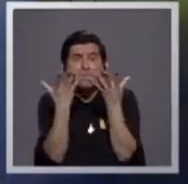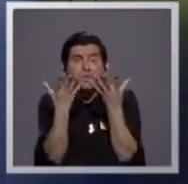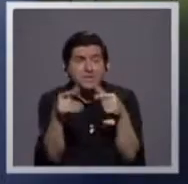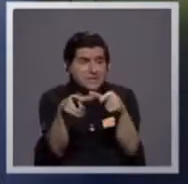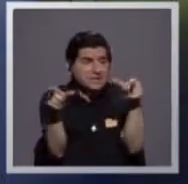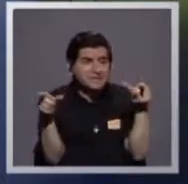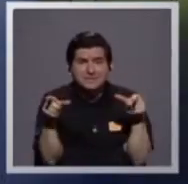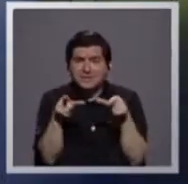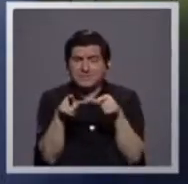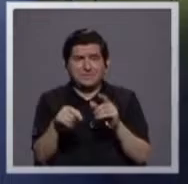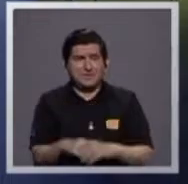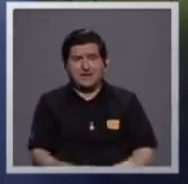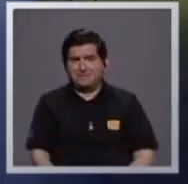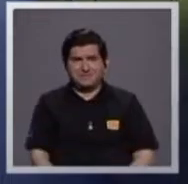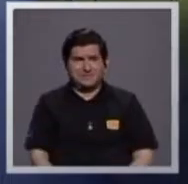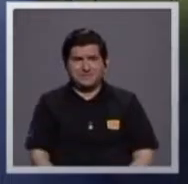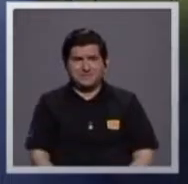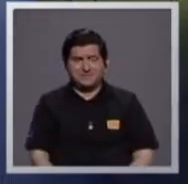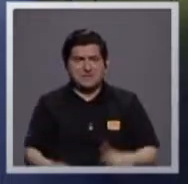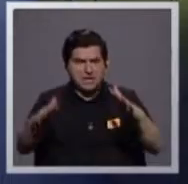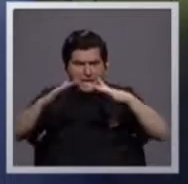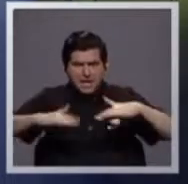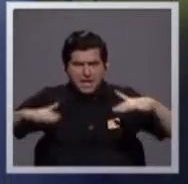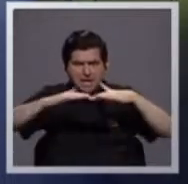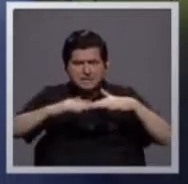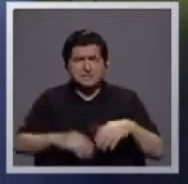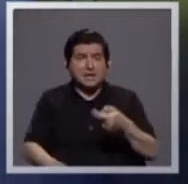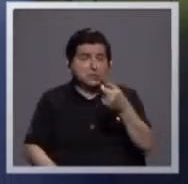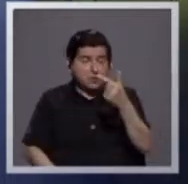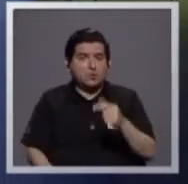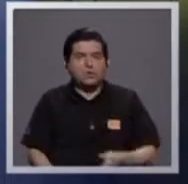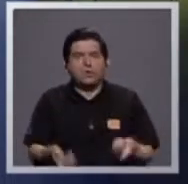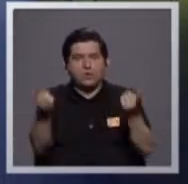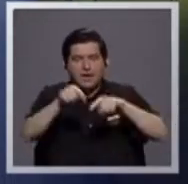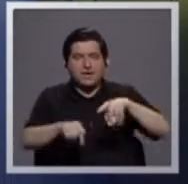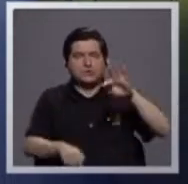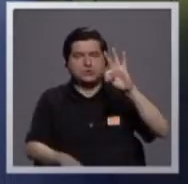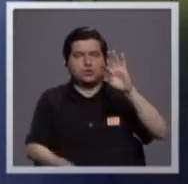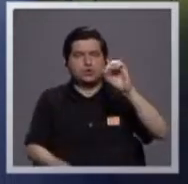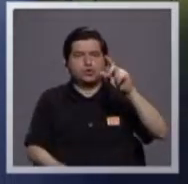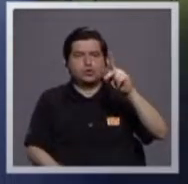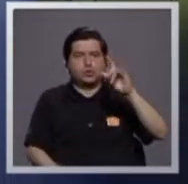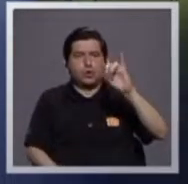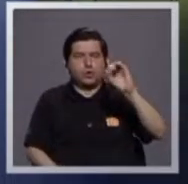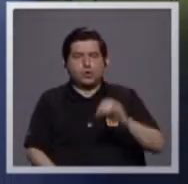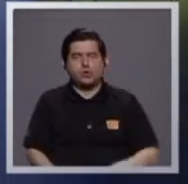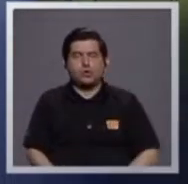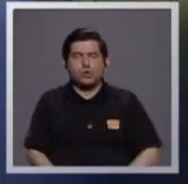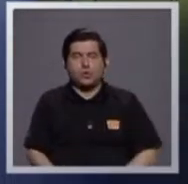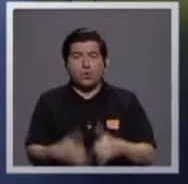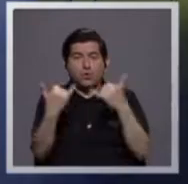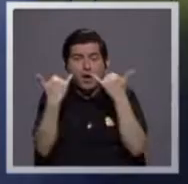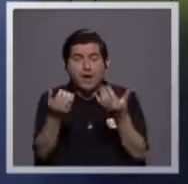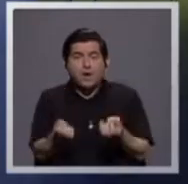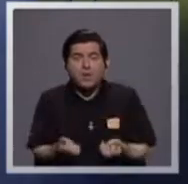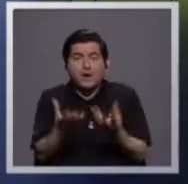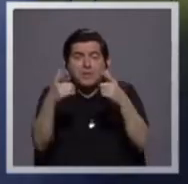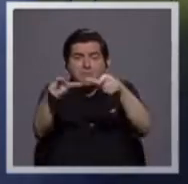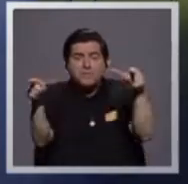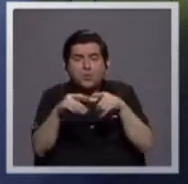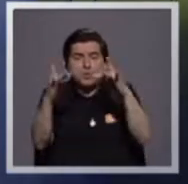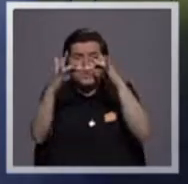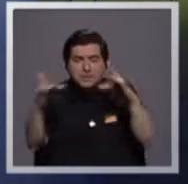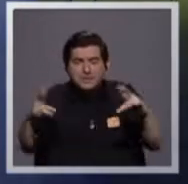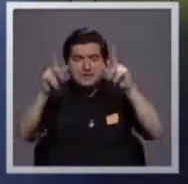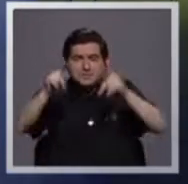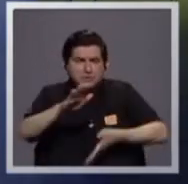sitios en un lugar donde el espacio es tan escaso como Tokio. Bueno, ahora hay muchos espacios de oficina vacíos porque la gente se